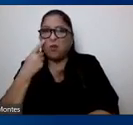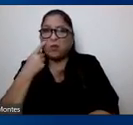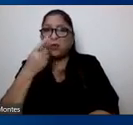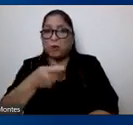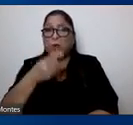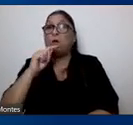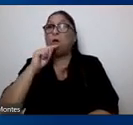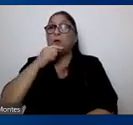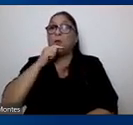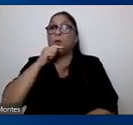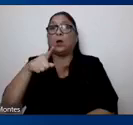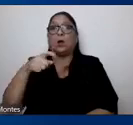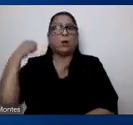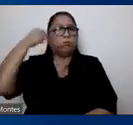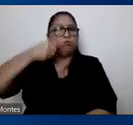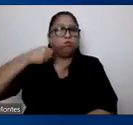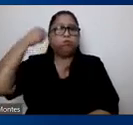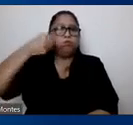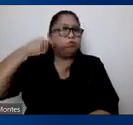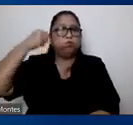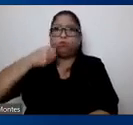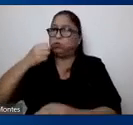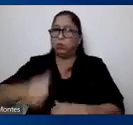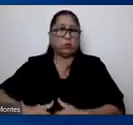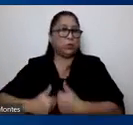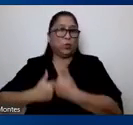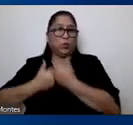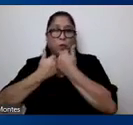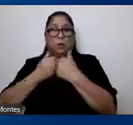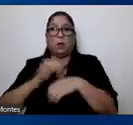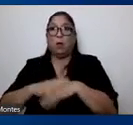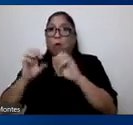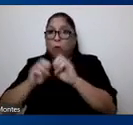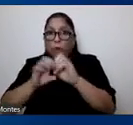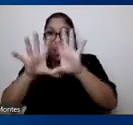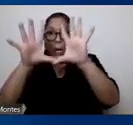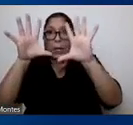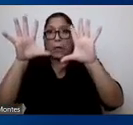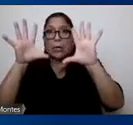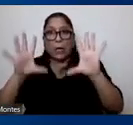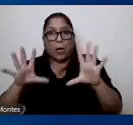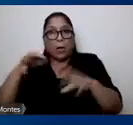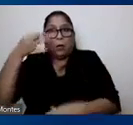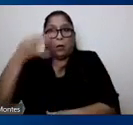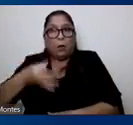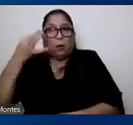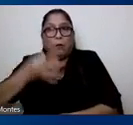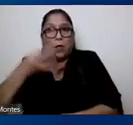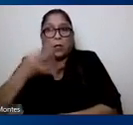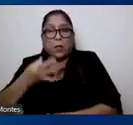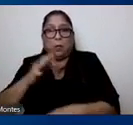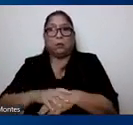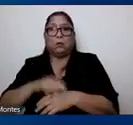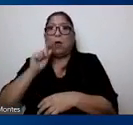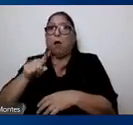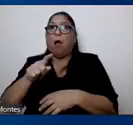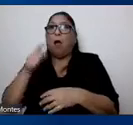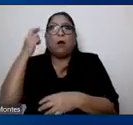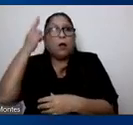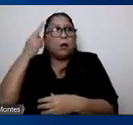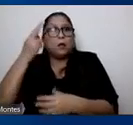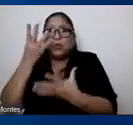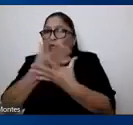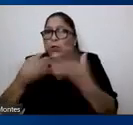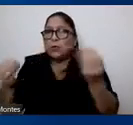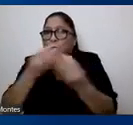señora que luchó toda su vida por el esclarecimiento de las verdades involucradas a las desapariciones y